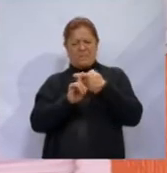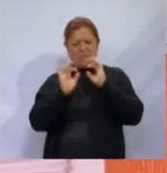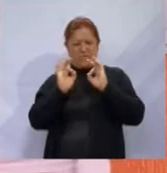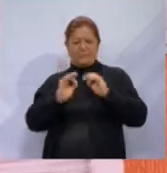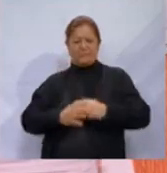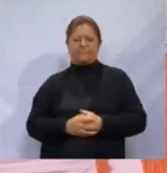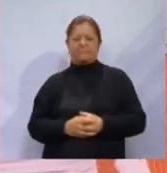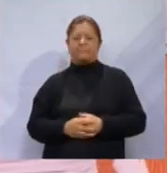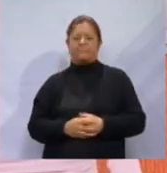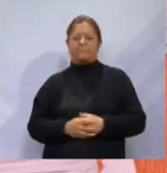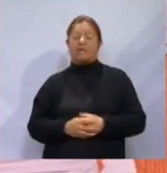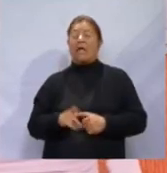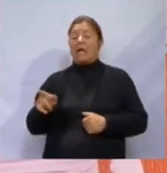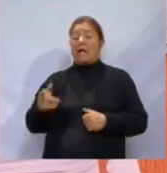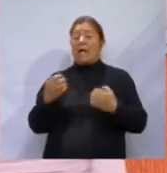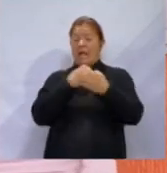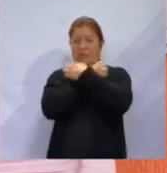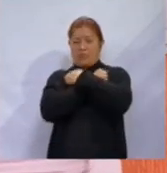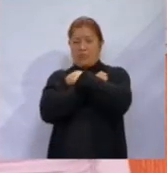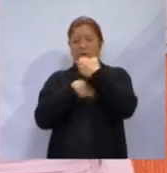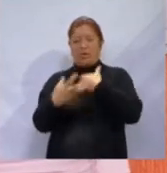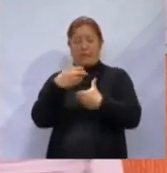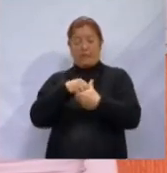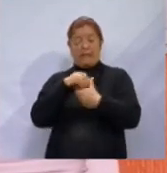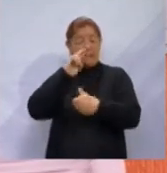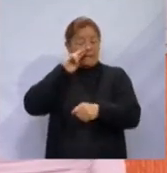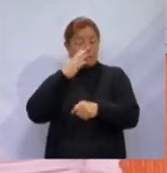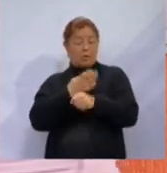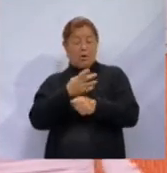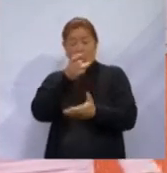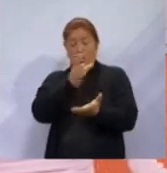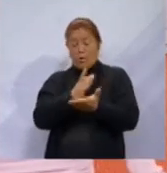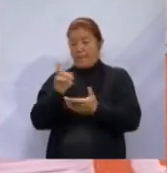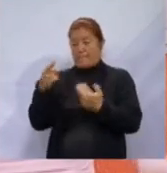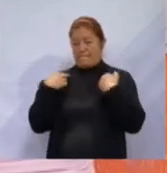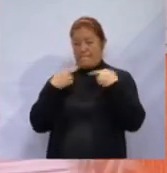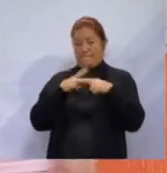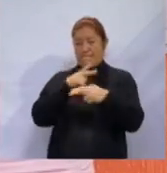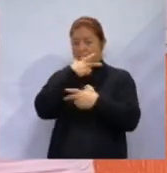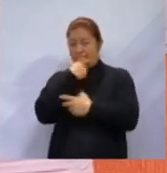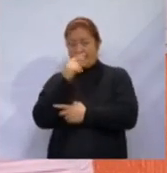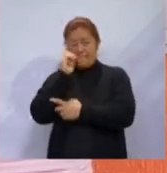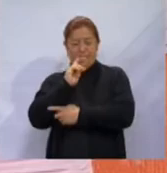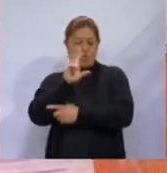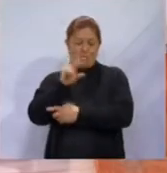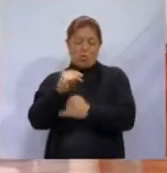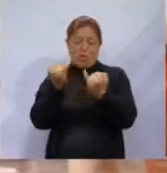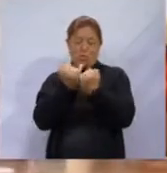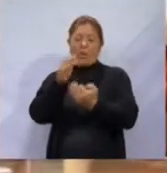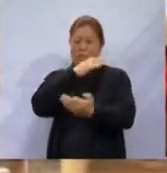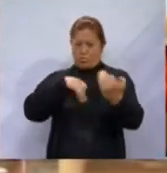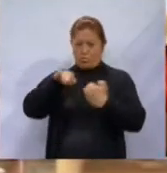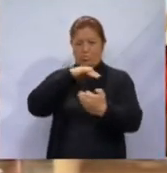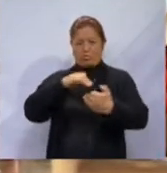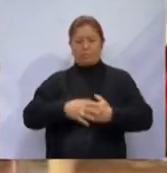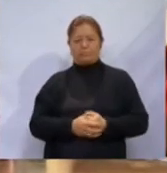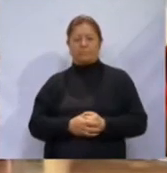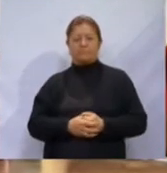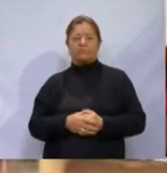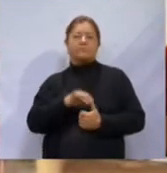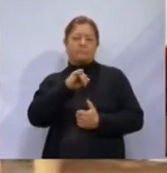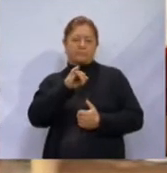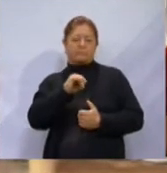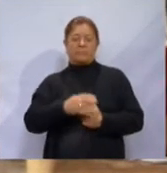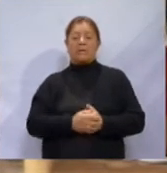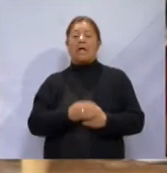Quiero decirte que la educación inclusiva no es responsabilidad solamente de maestras y maestros, sino de todos. Así es, en